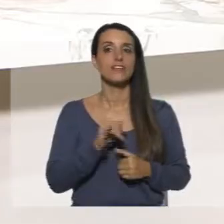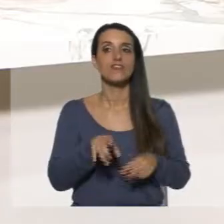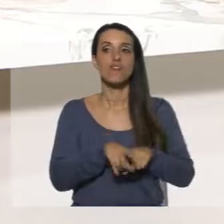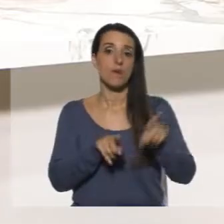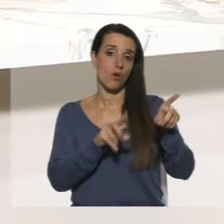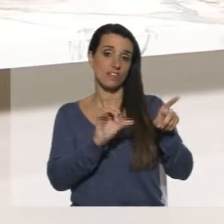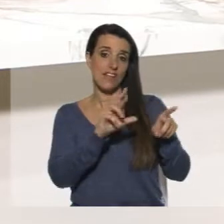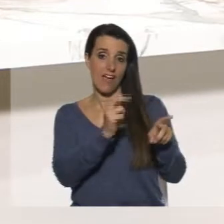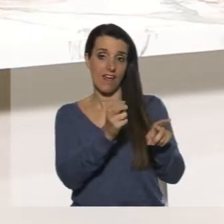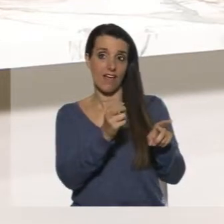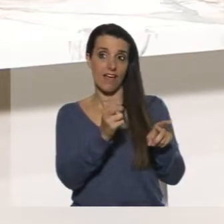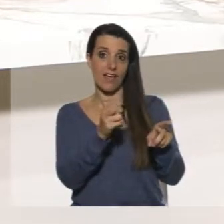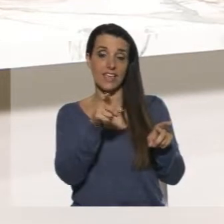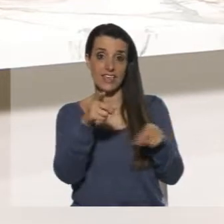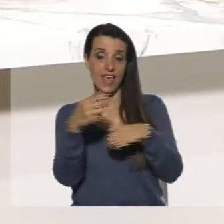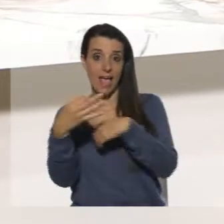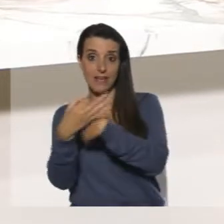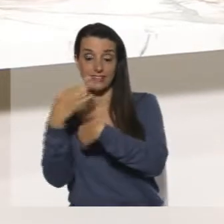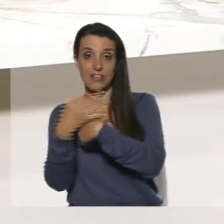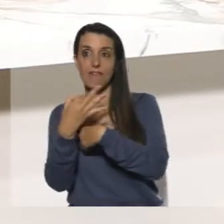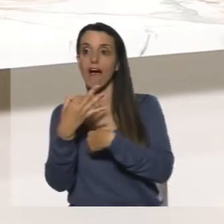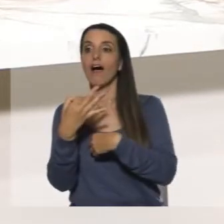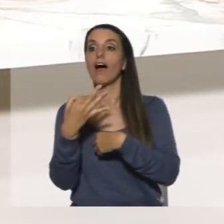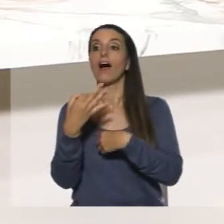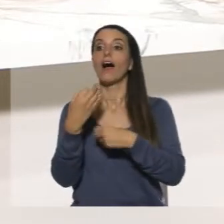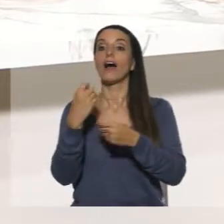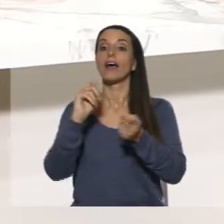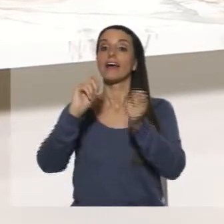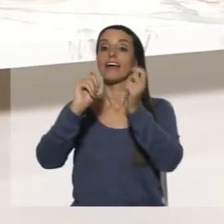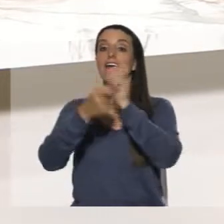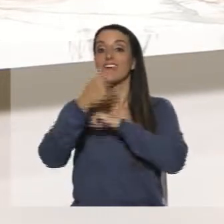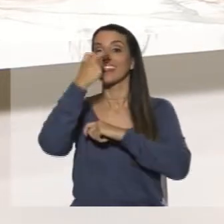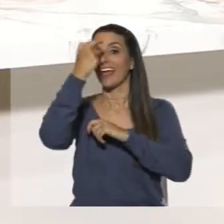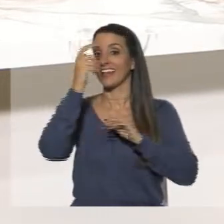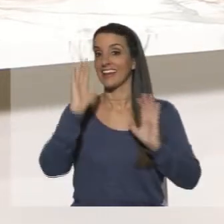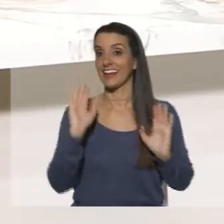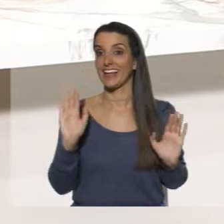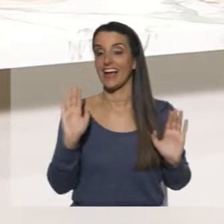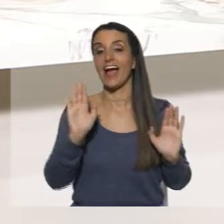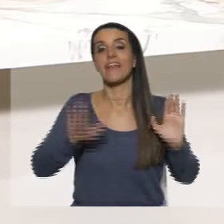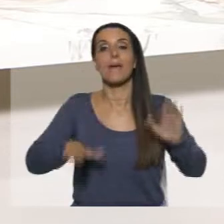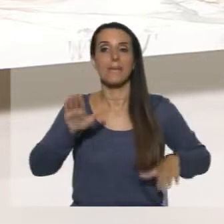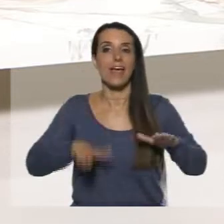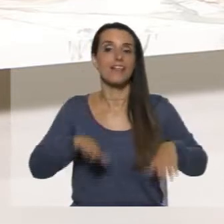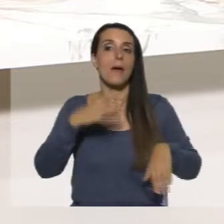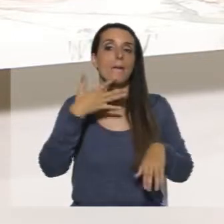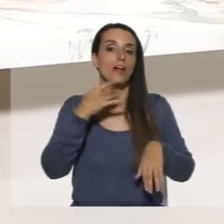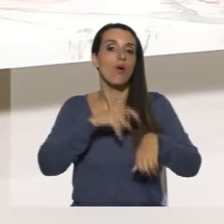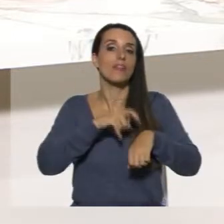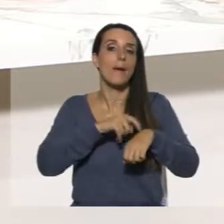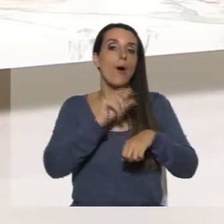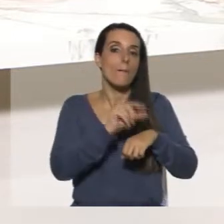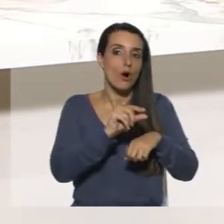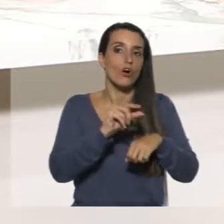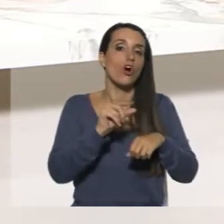Sara, debo decir, hasta que Emilio en tu vida. Llegó. A ver, hay una cuestión de tiempo también, ¿no? Si tenés muy poco tiempo, te conviene hacerlo